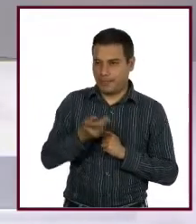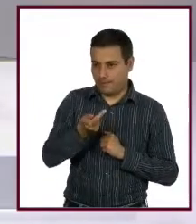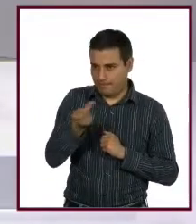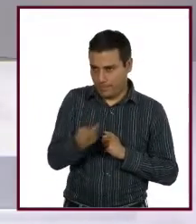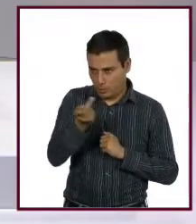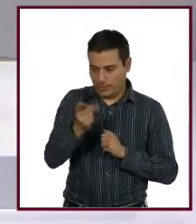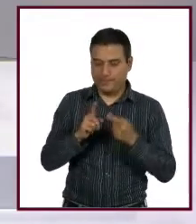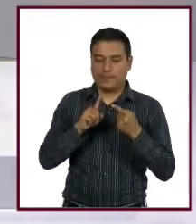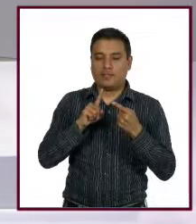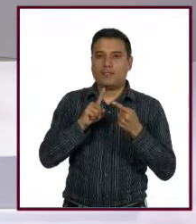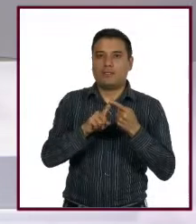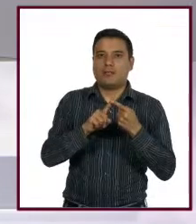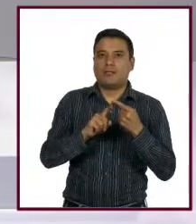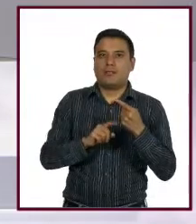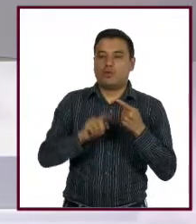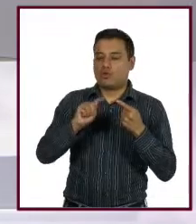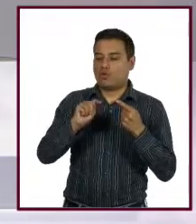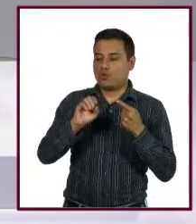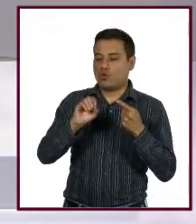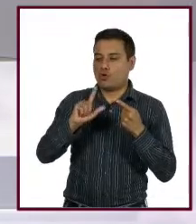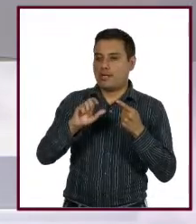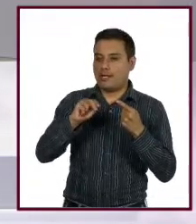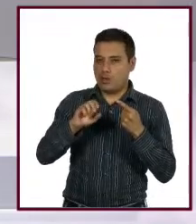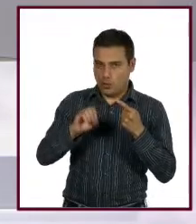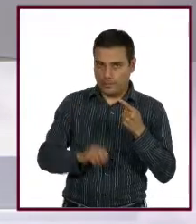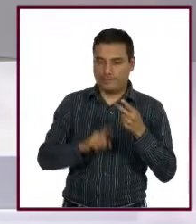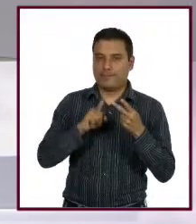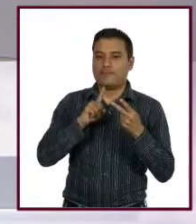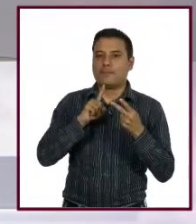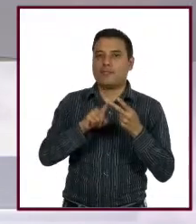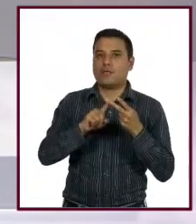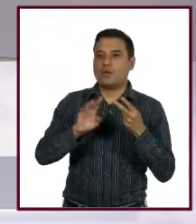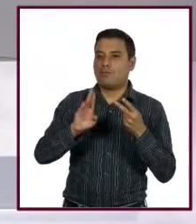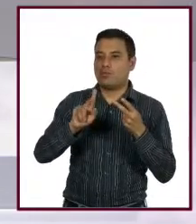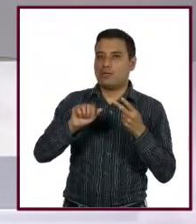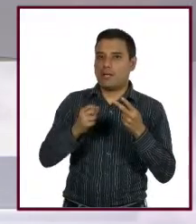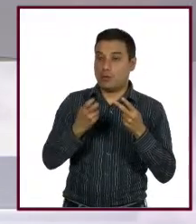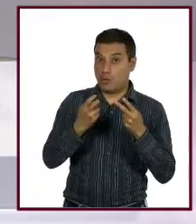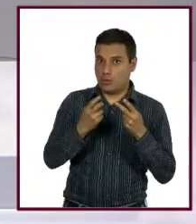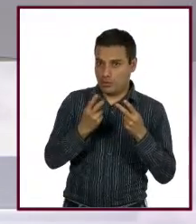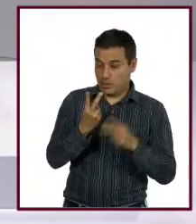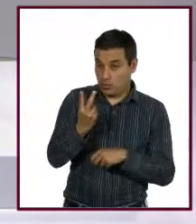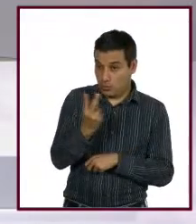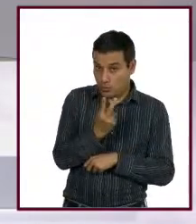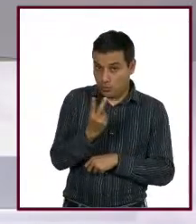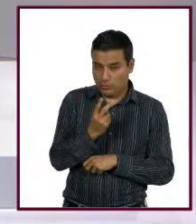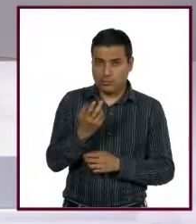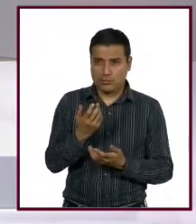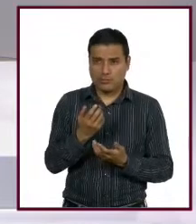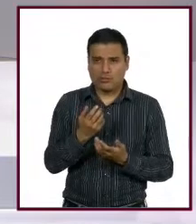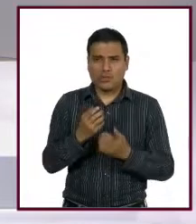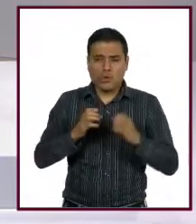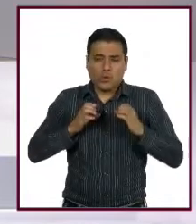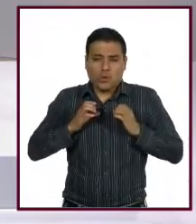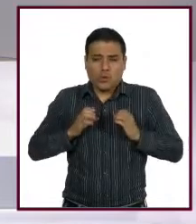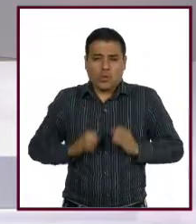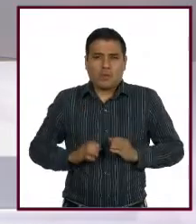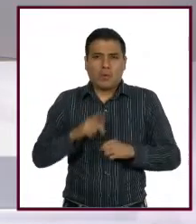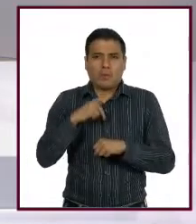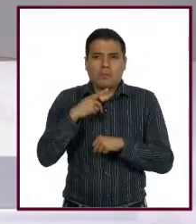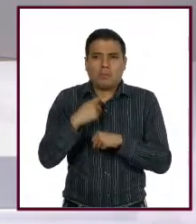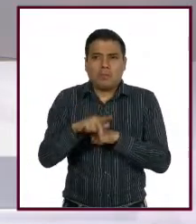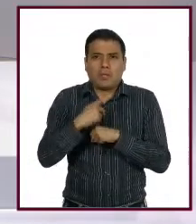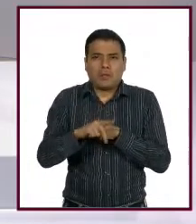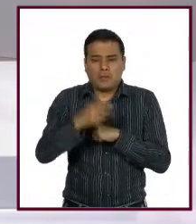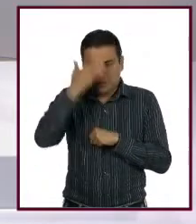son inhalables que se encuentran en productos de uso común. ¿Cómo podemos saber el daño que causa en nuestro organismo? Y